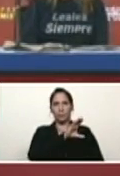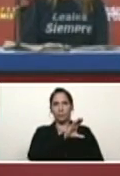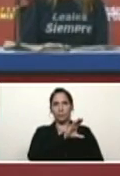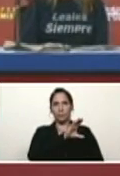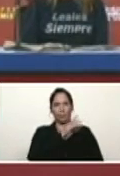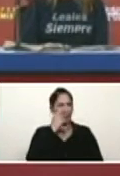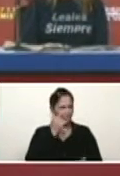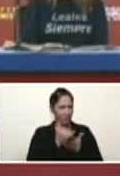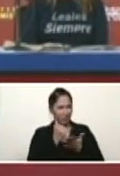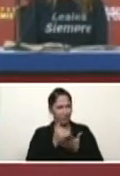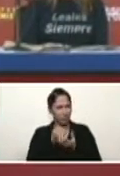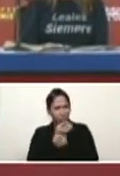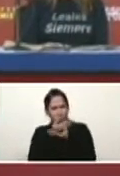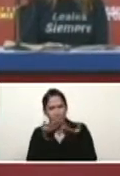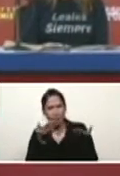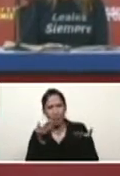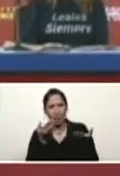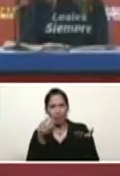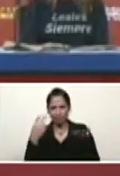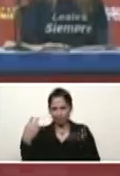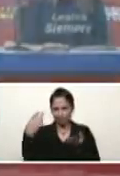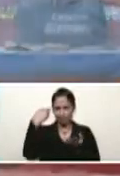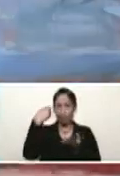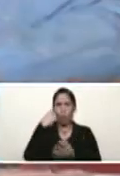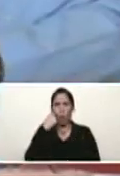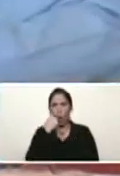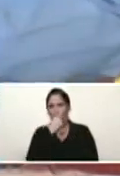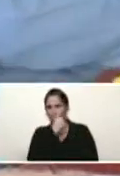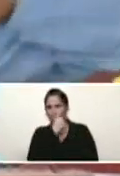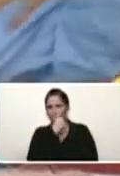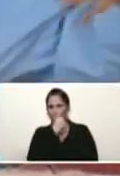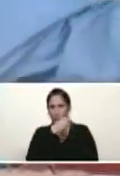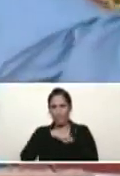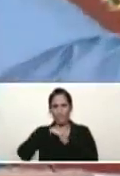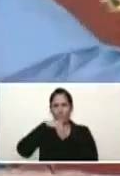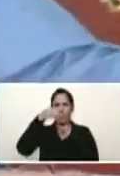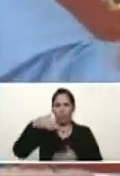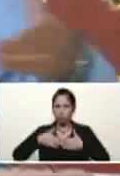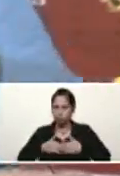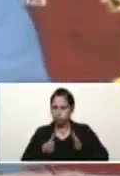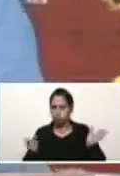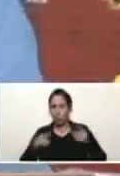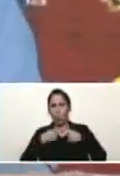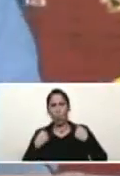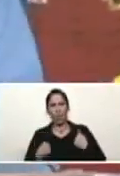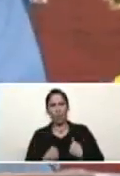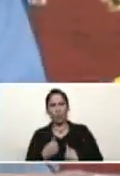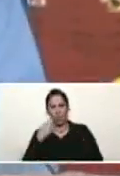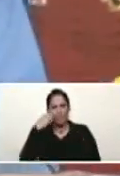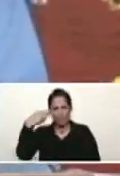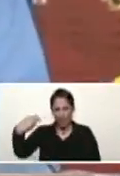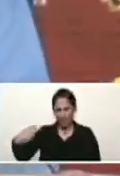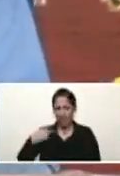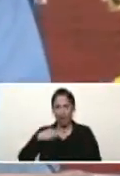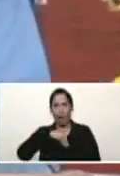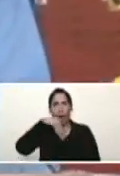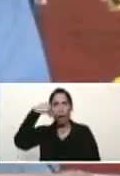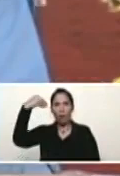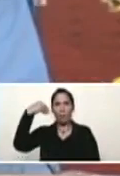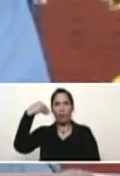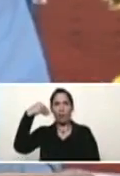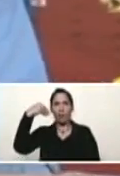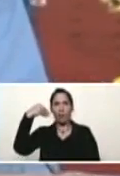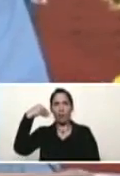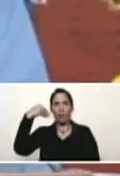Mírenme ustedes los ojos a mí. Miren mi alma. Abro mi corazón, miren mi alma. Y